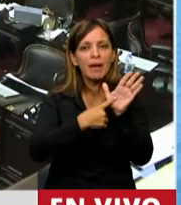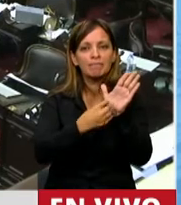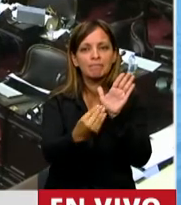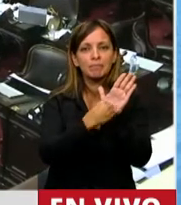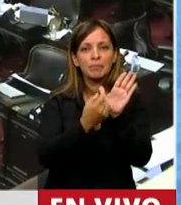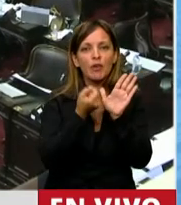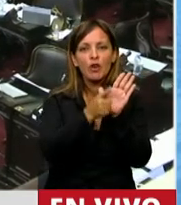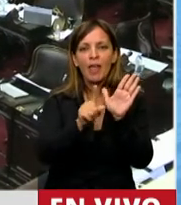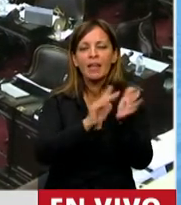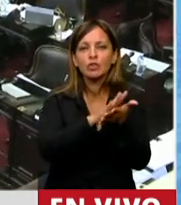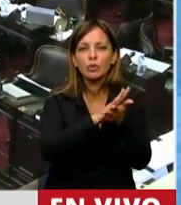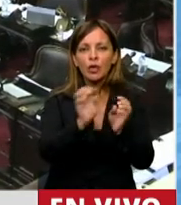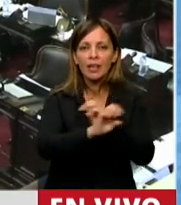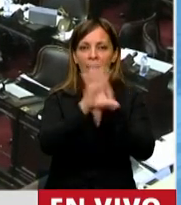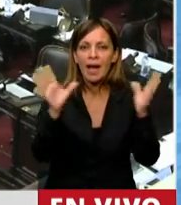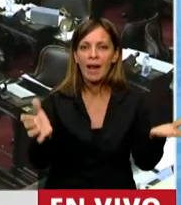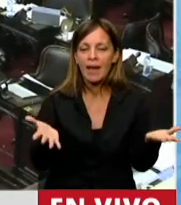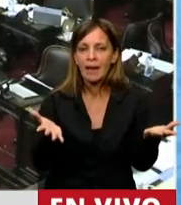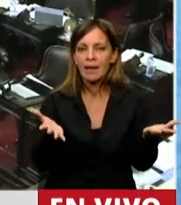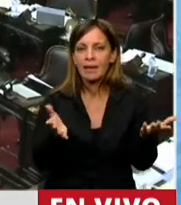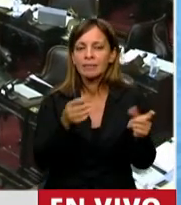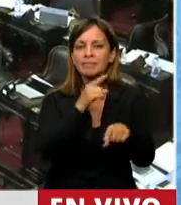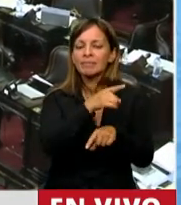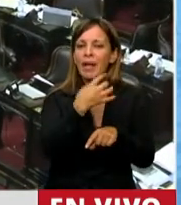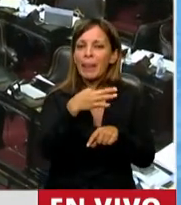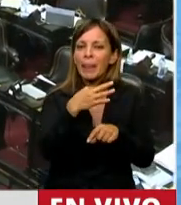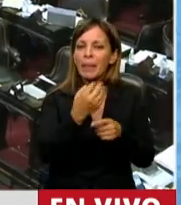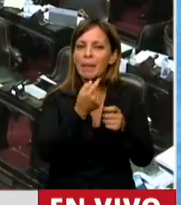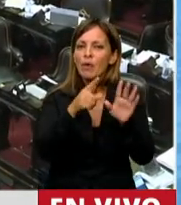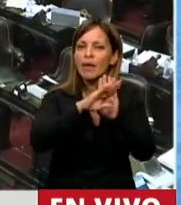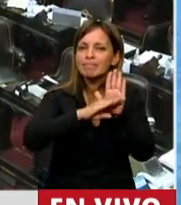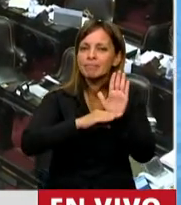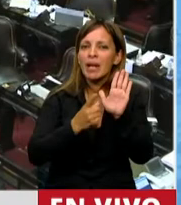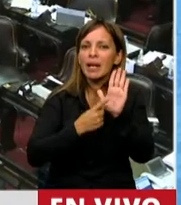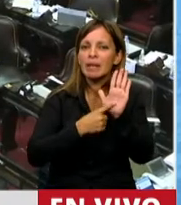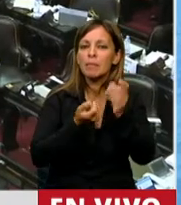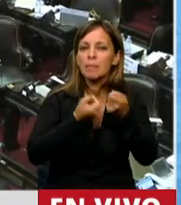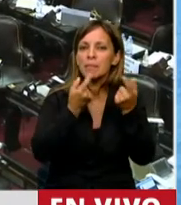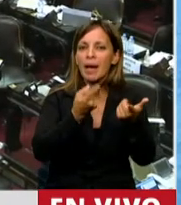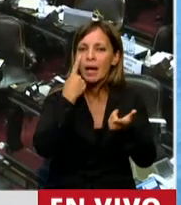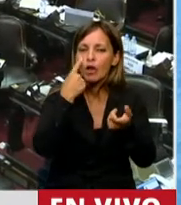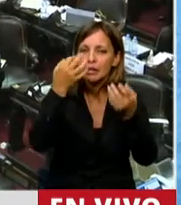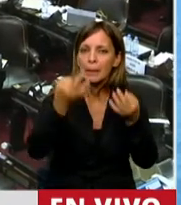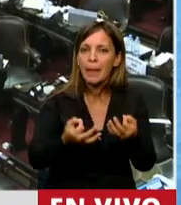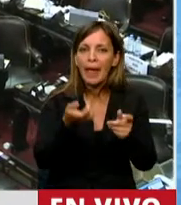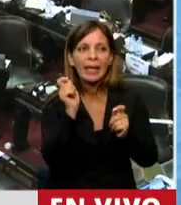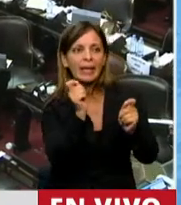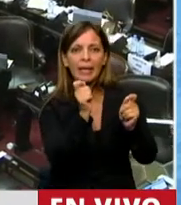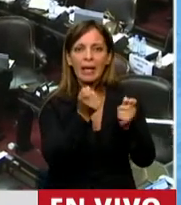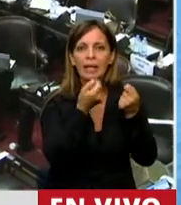una solución, con lo cual supone que debería establecerse una reglamentación que permita conocer a quién le